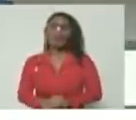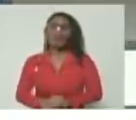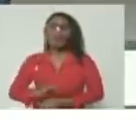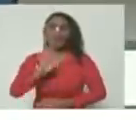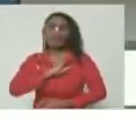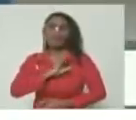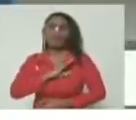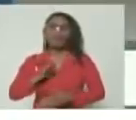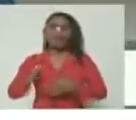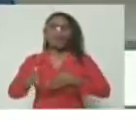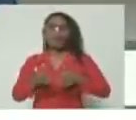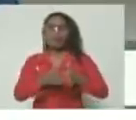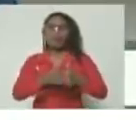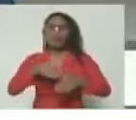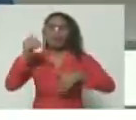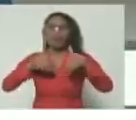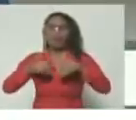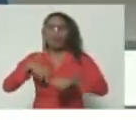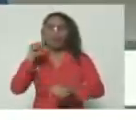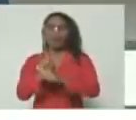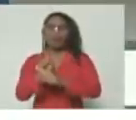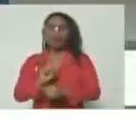tomemos el camino electoral, es el único.